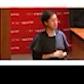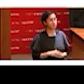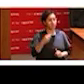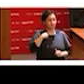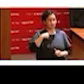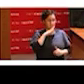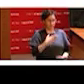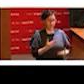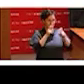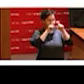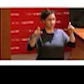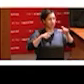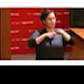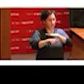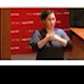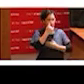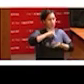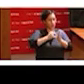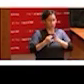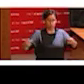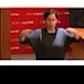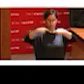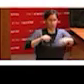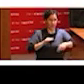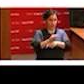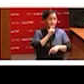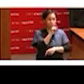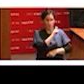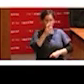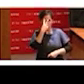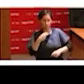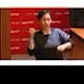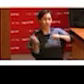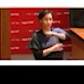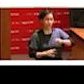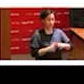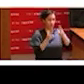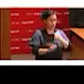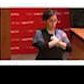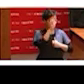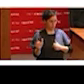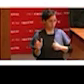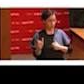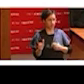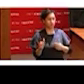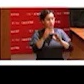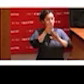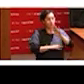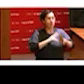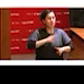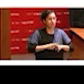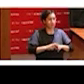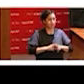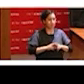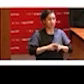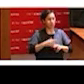inserta está gestionando un proyecto cofinanciado por la fundación 11 y el fondo social europeo eh cuyo nombre es por